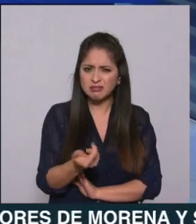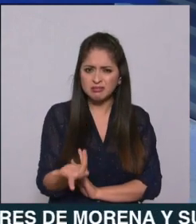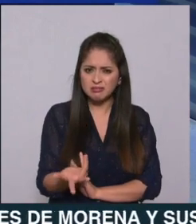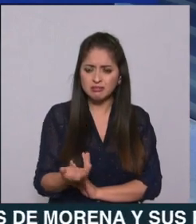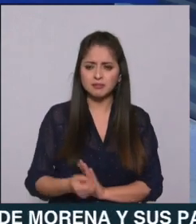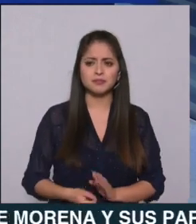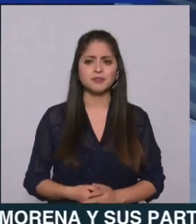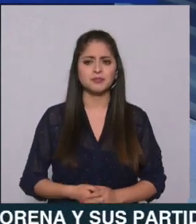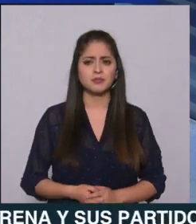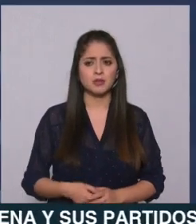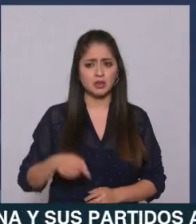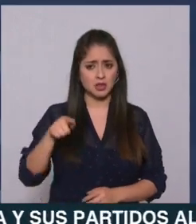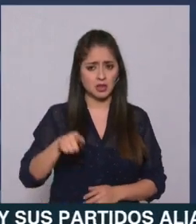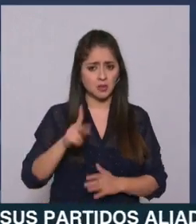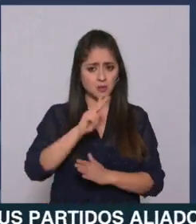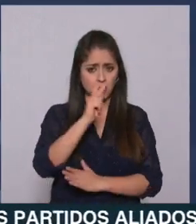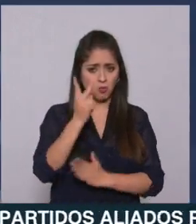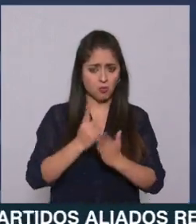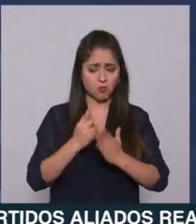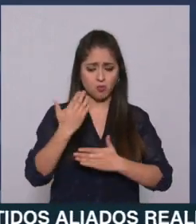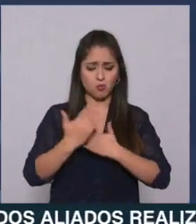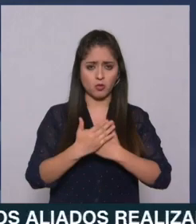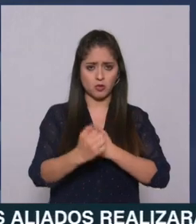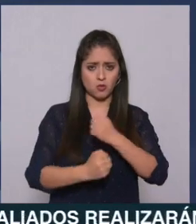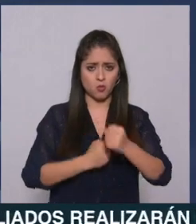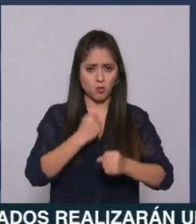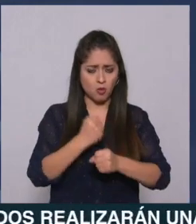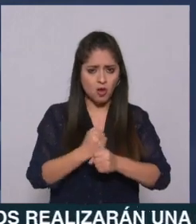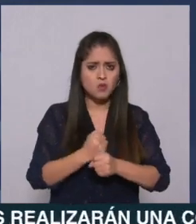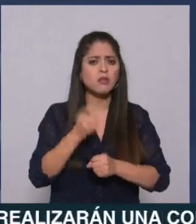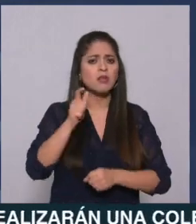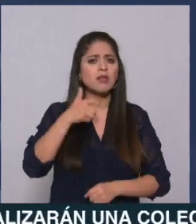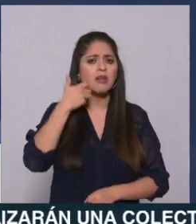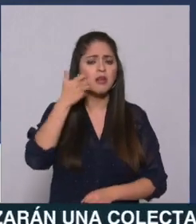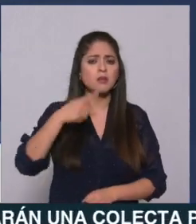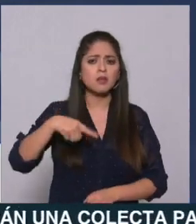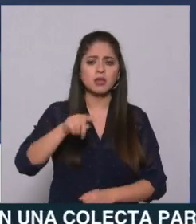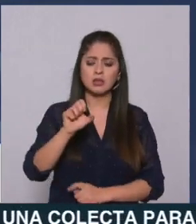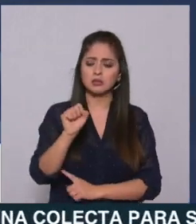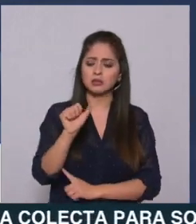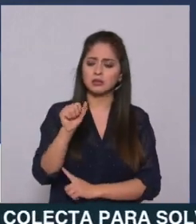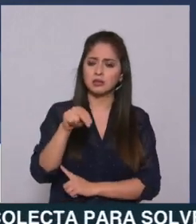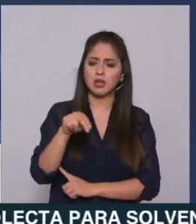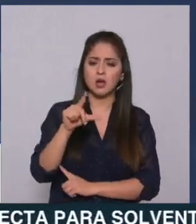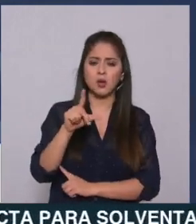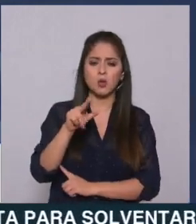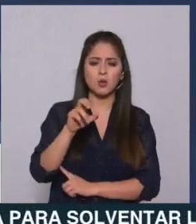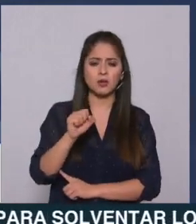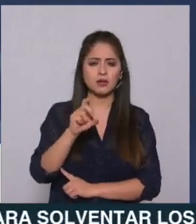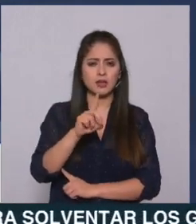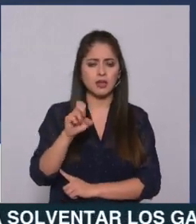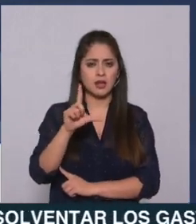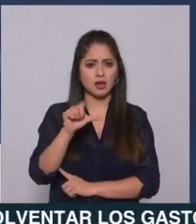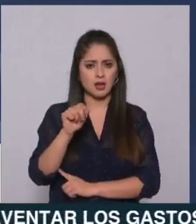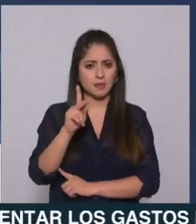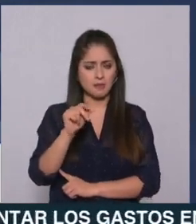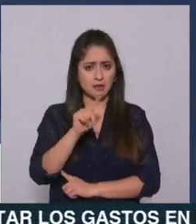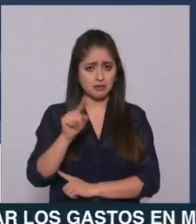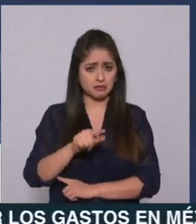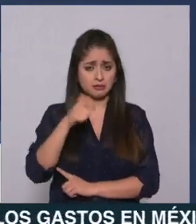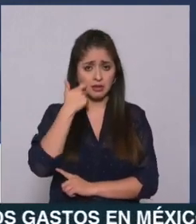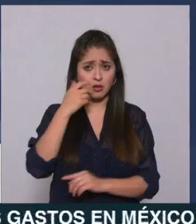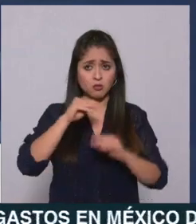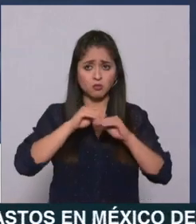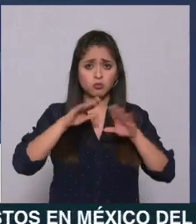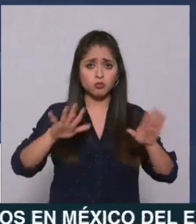proyecto que estamos emprendiendo para el año que viene, en el cual lo que estamos buscando es que San Luis de la Paz dé a conocer lo importante que tiene tanto